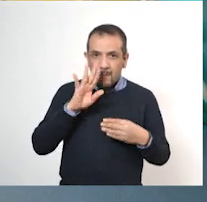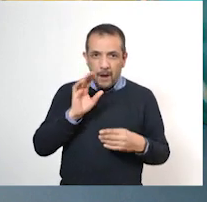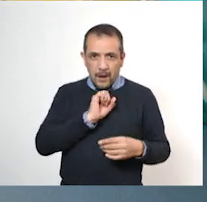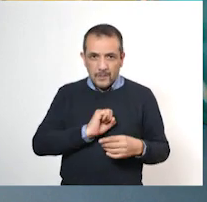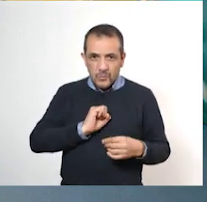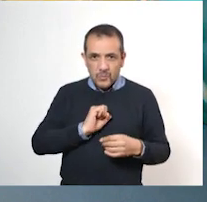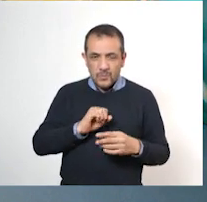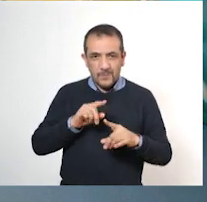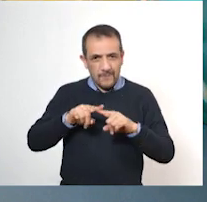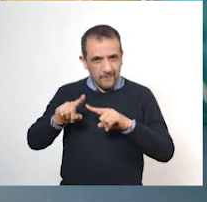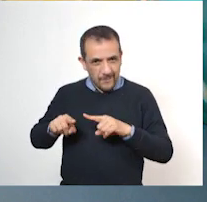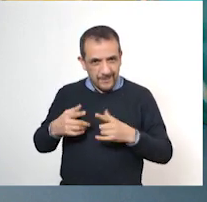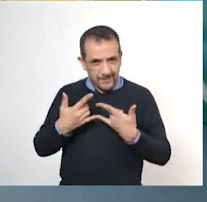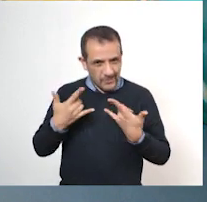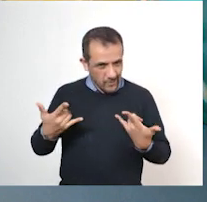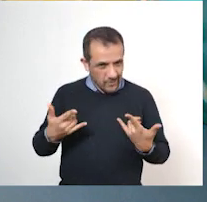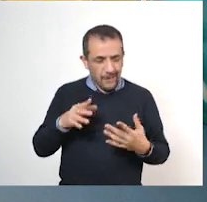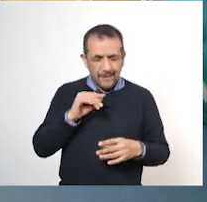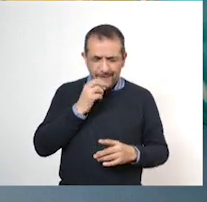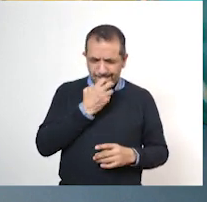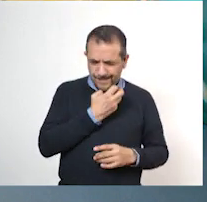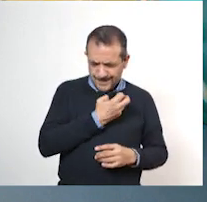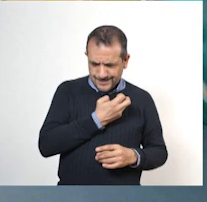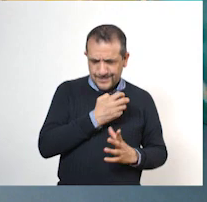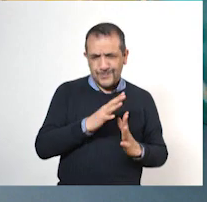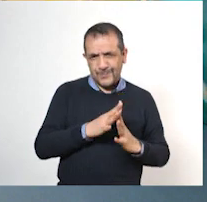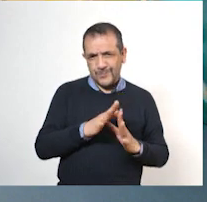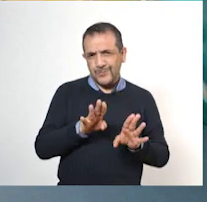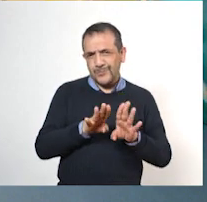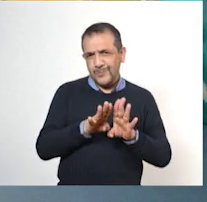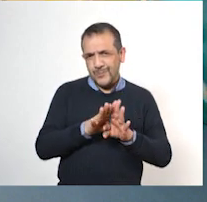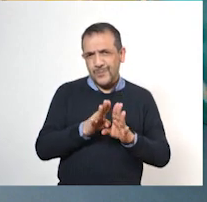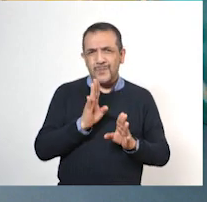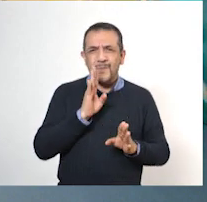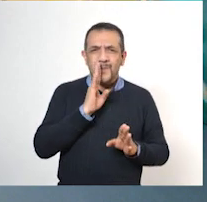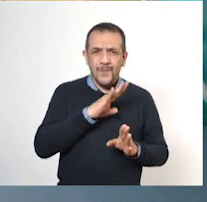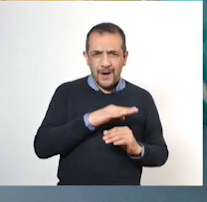fantásticas genera la demanda de estos productos.